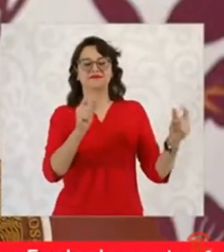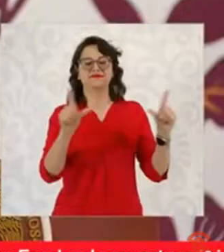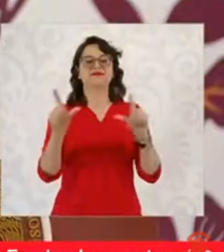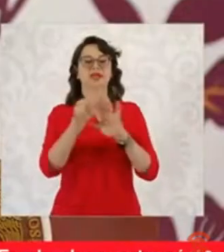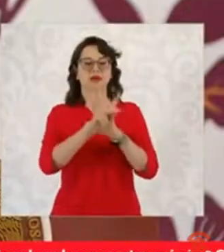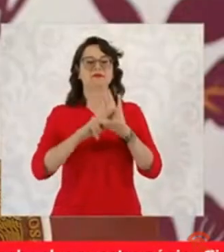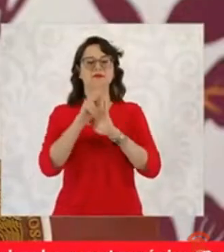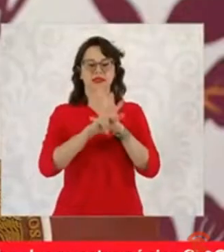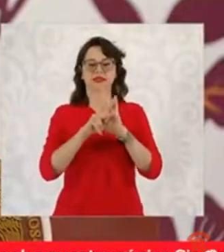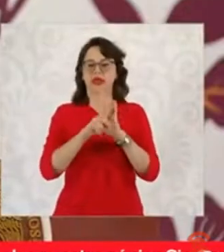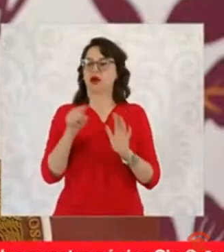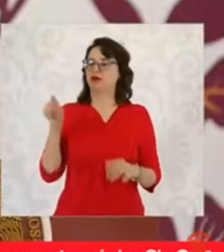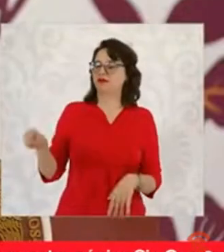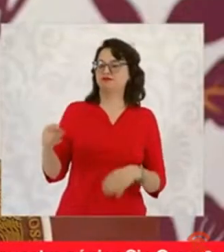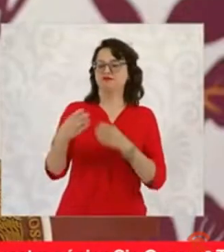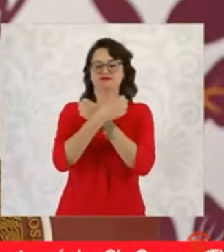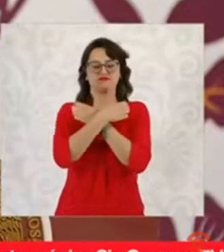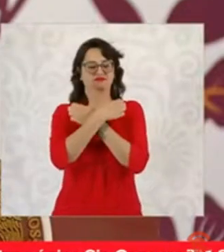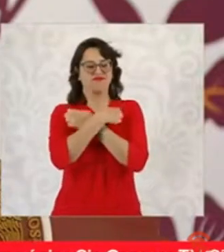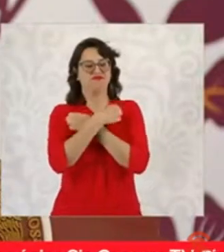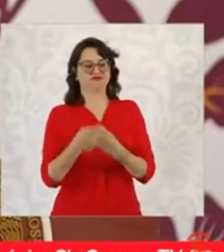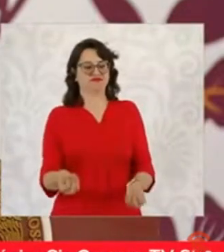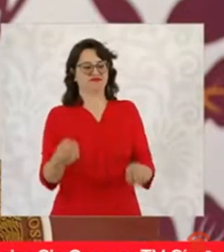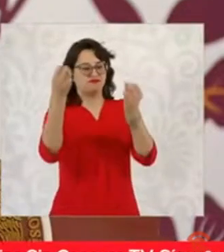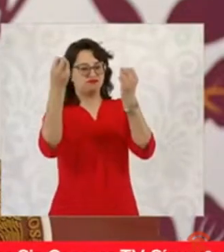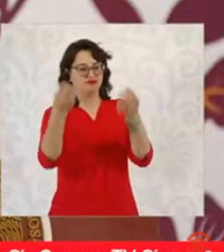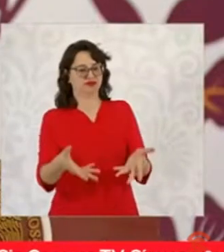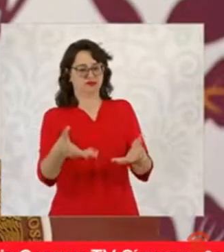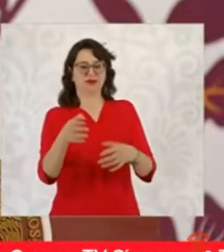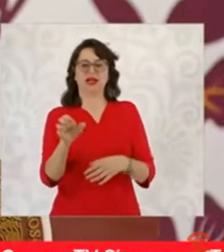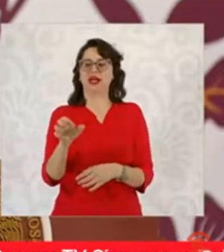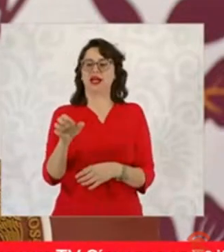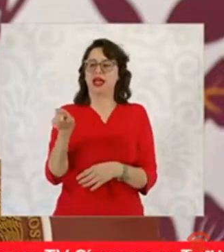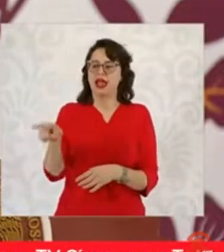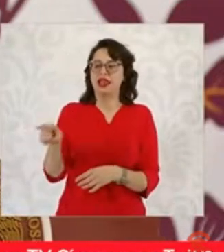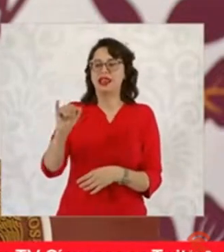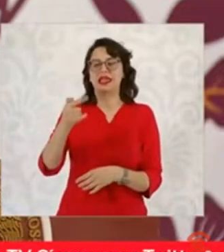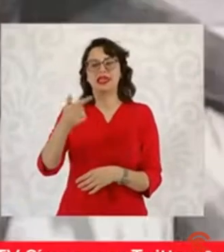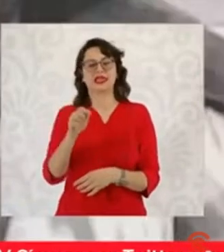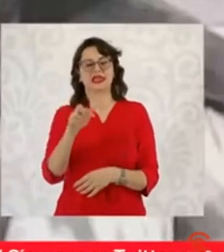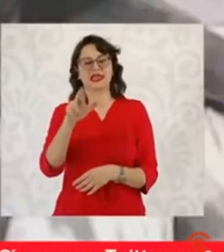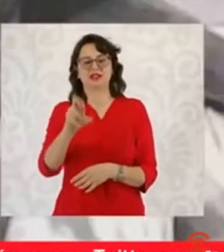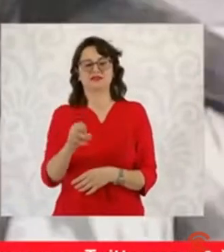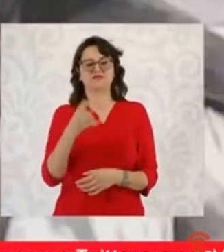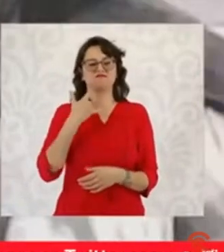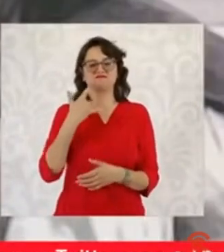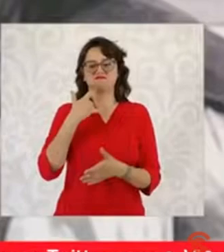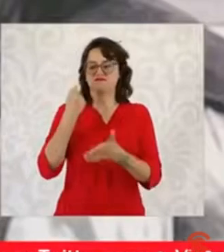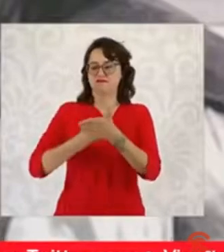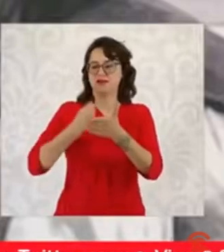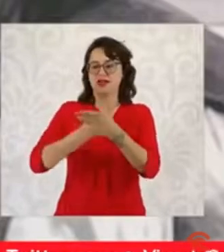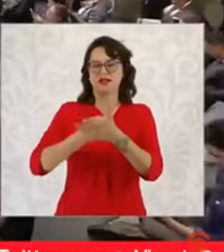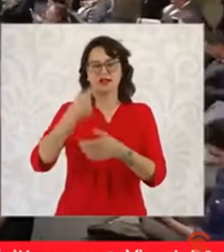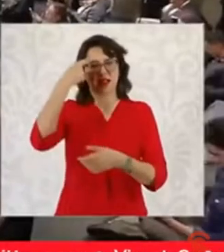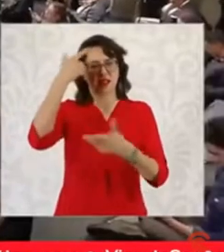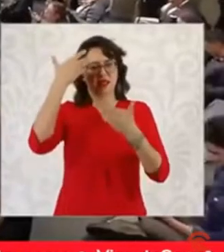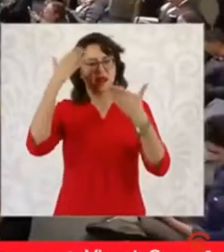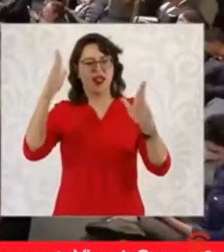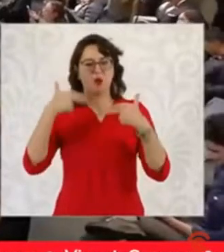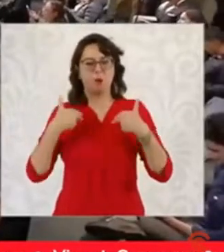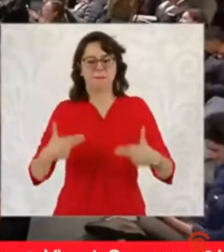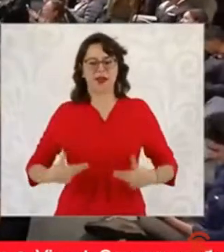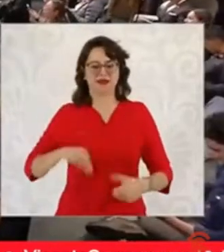de los aportes a la educación que hizo Ignacio Ramírez, un liberal y humanista excepcional.